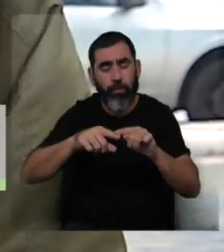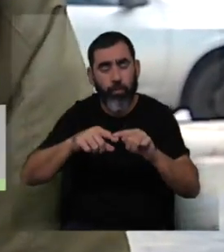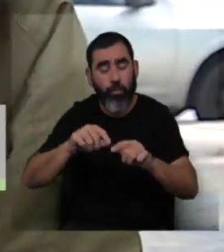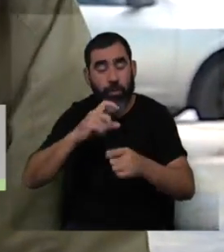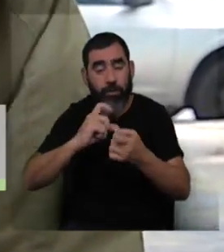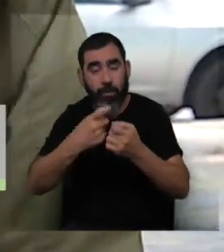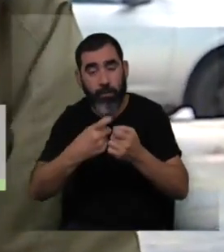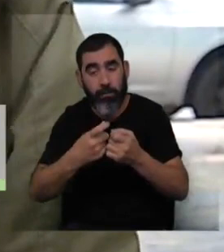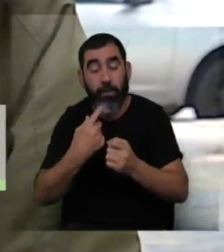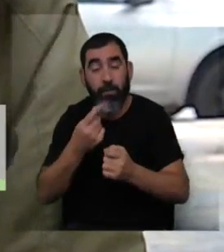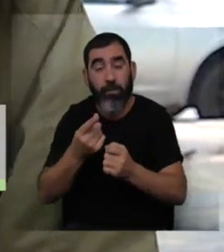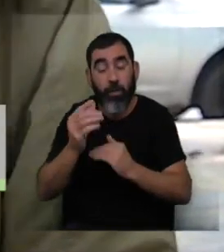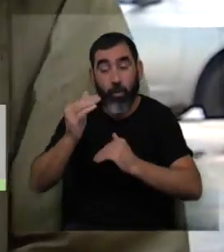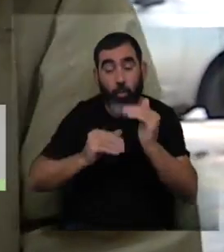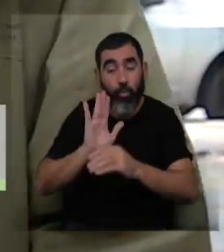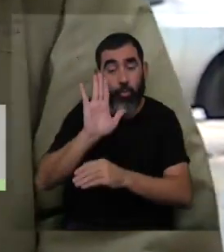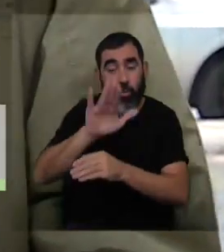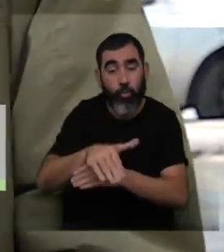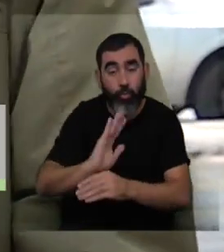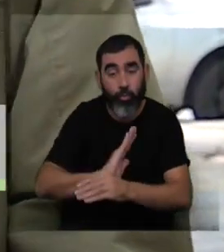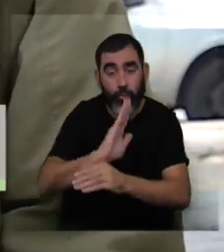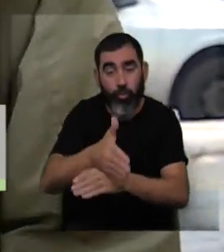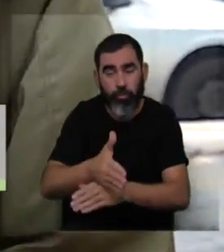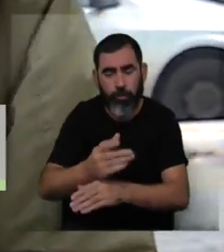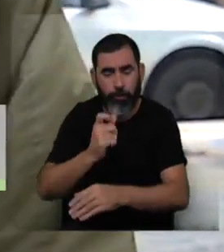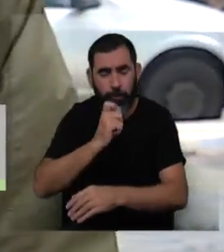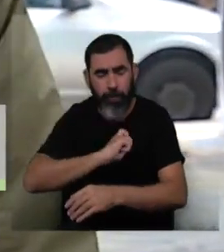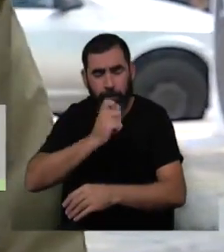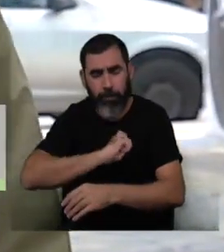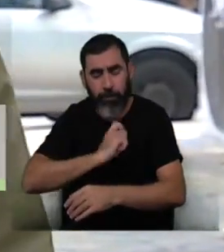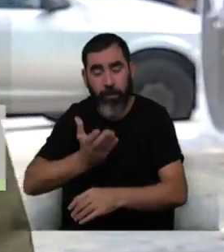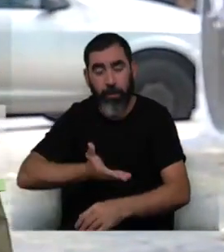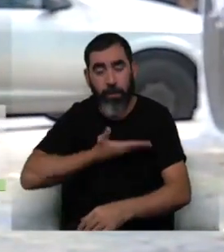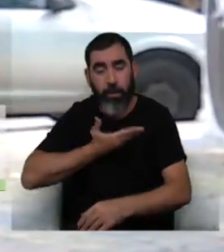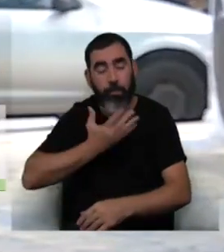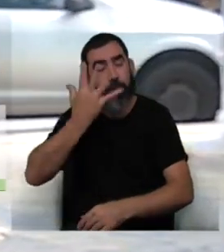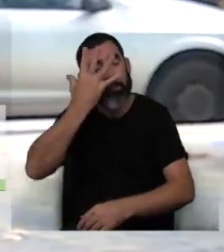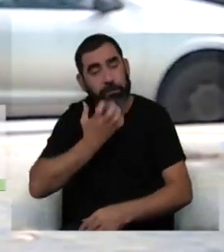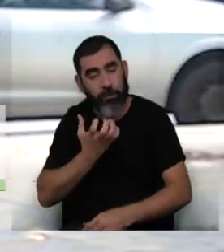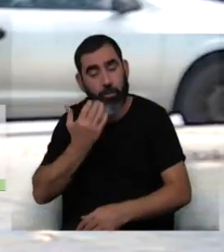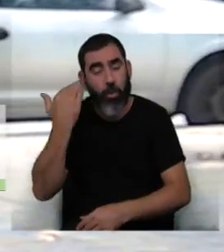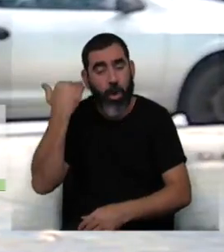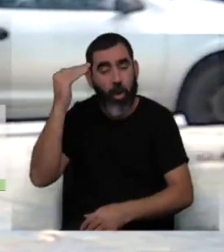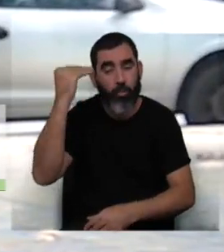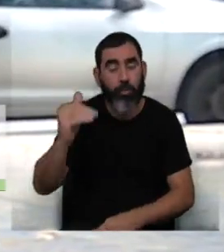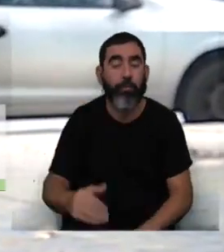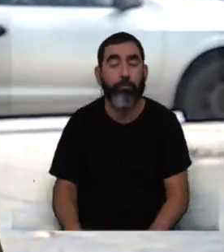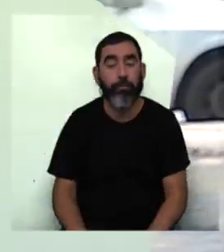desmedida. Señalaron que la construcción de la rampa de accesibilidad fue una mentira y reclamaron más seriedad por parte de las